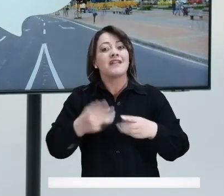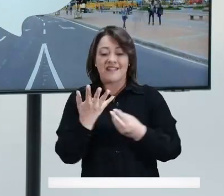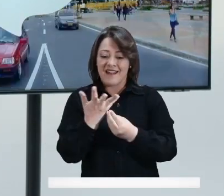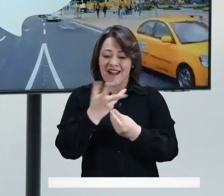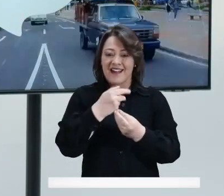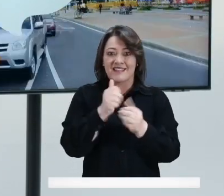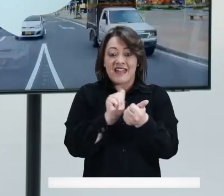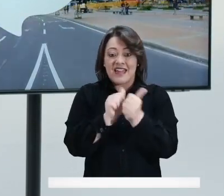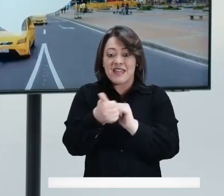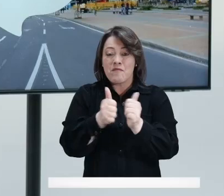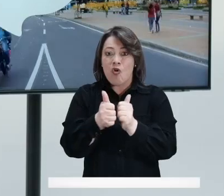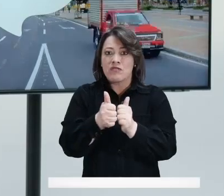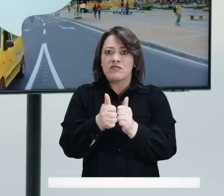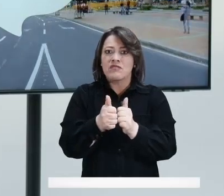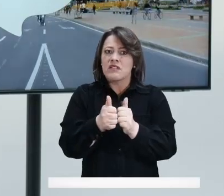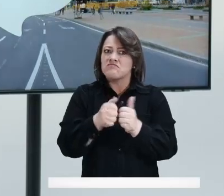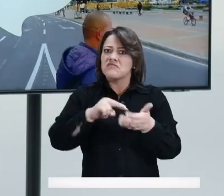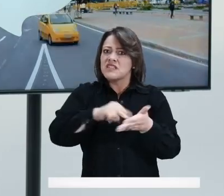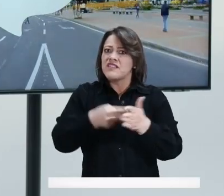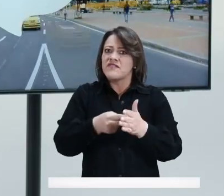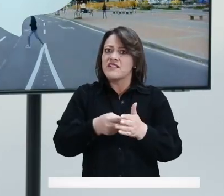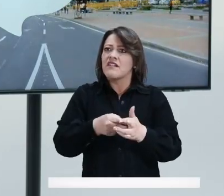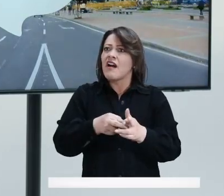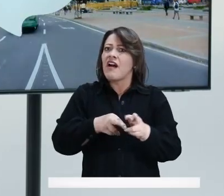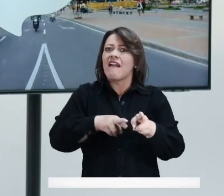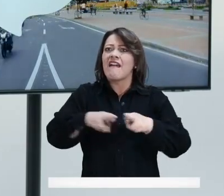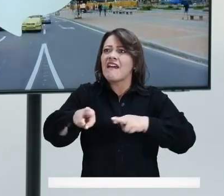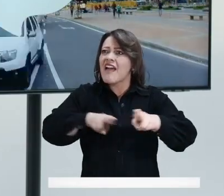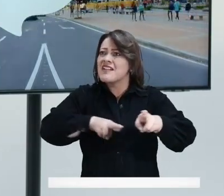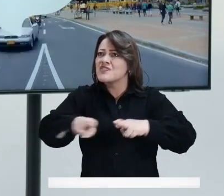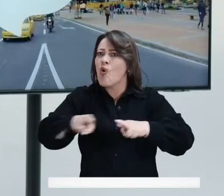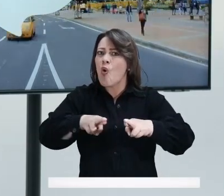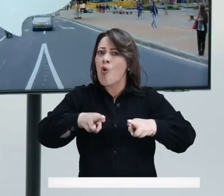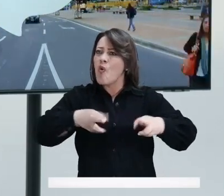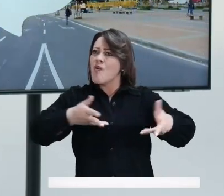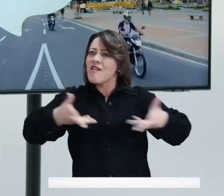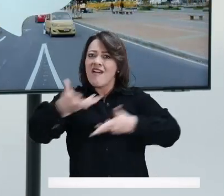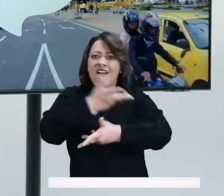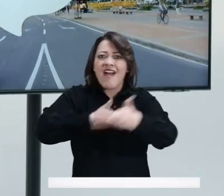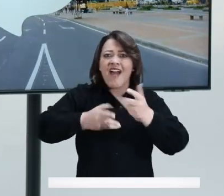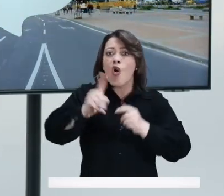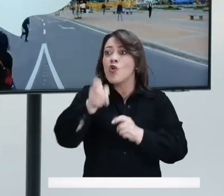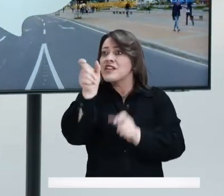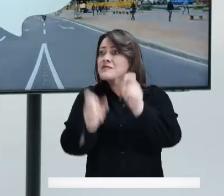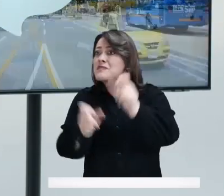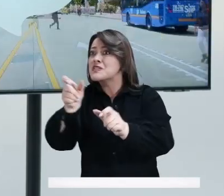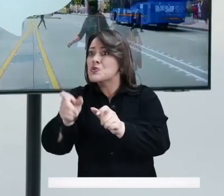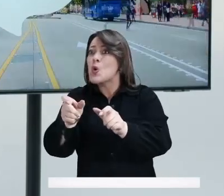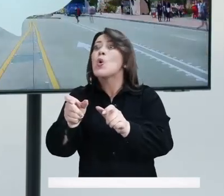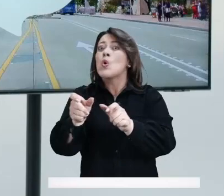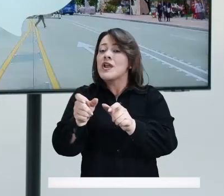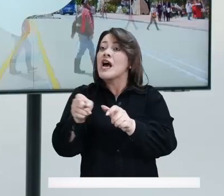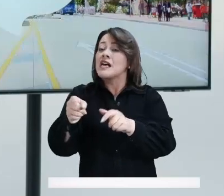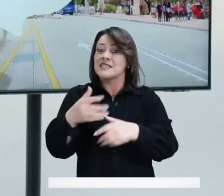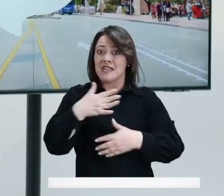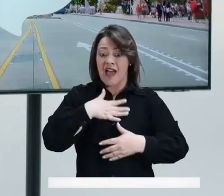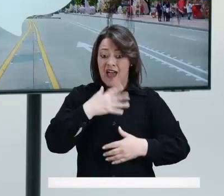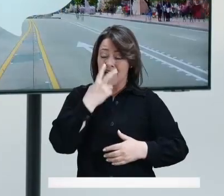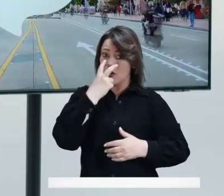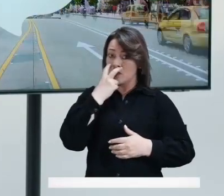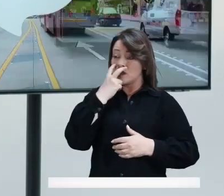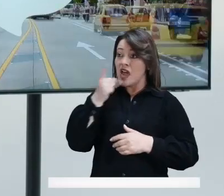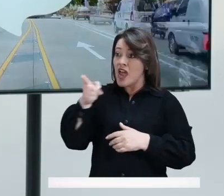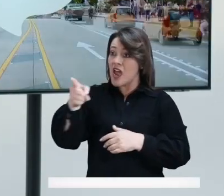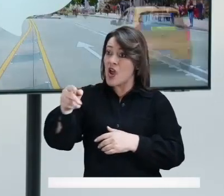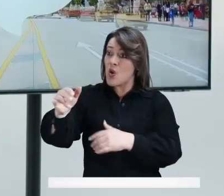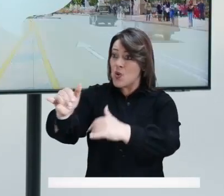generar unos espacios de recreación, unos espacios de interactuar con otras personas, que